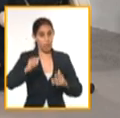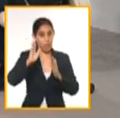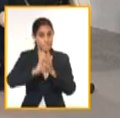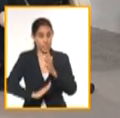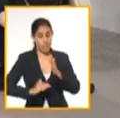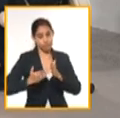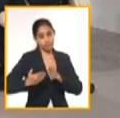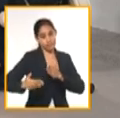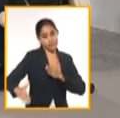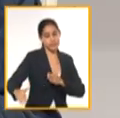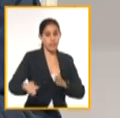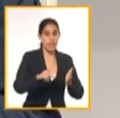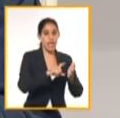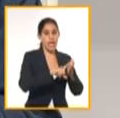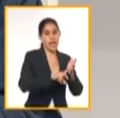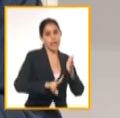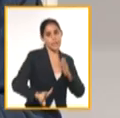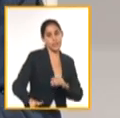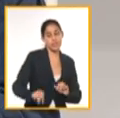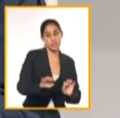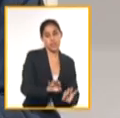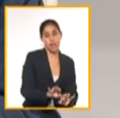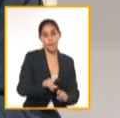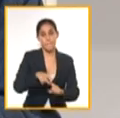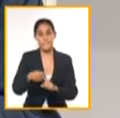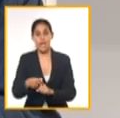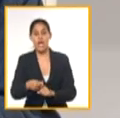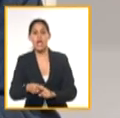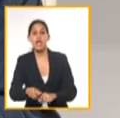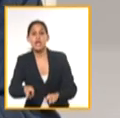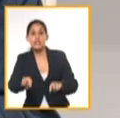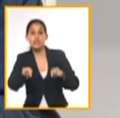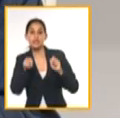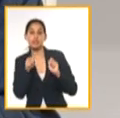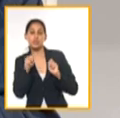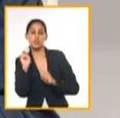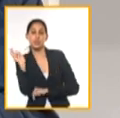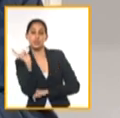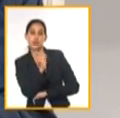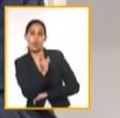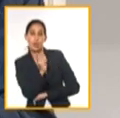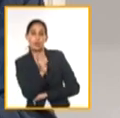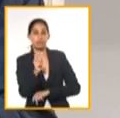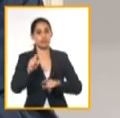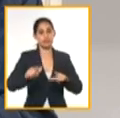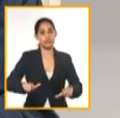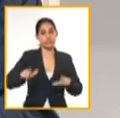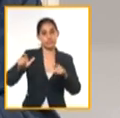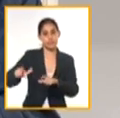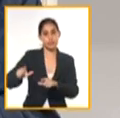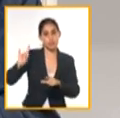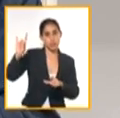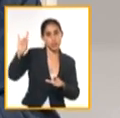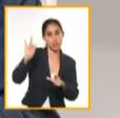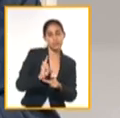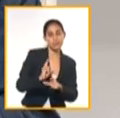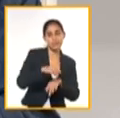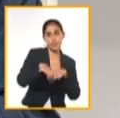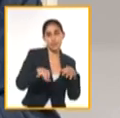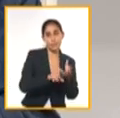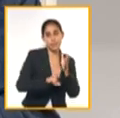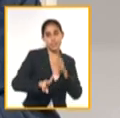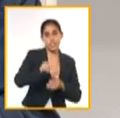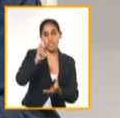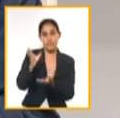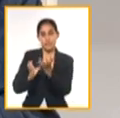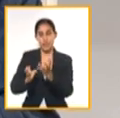la provincia. Tenemos ya la incorporación de 2 parques nuevos de 21 megawatts, el de Alcalde Mayor en Cienfuegos y el del Cotorro, que